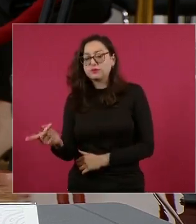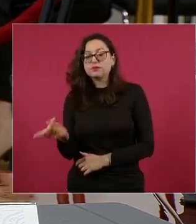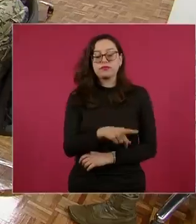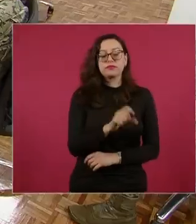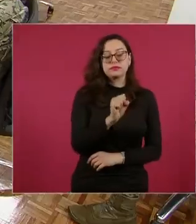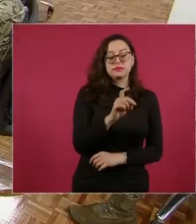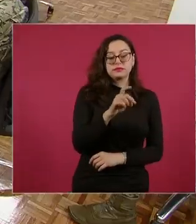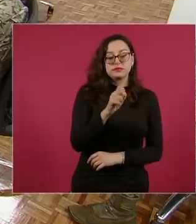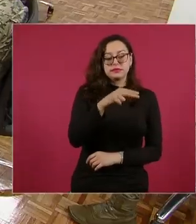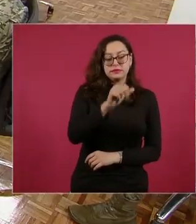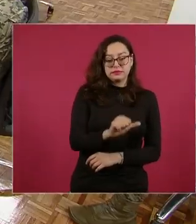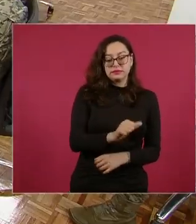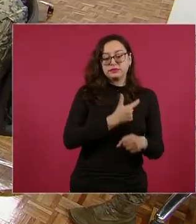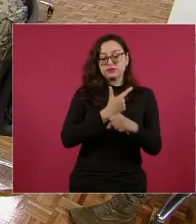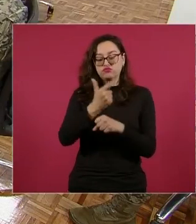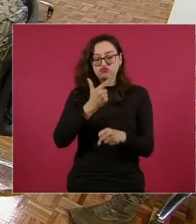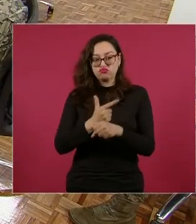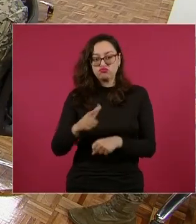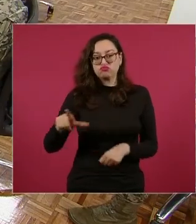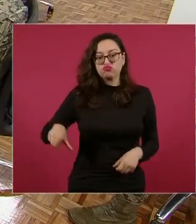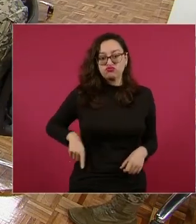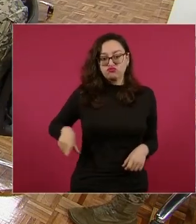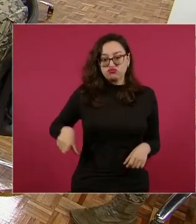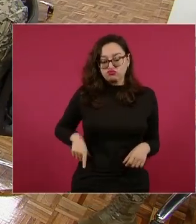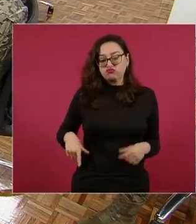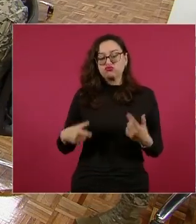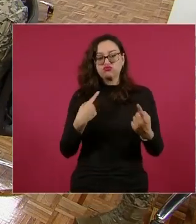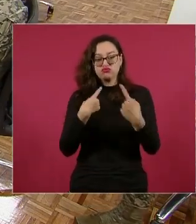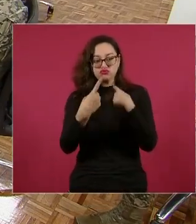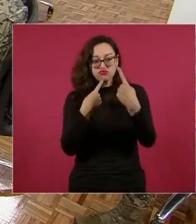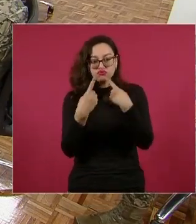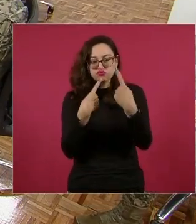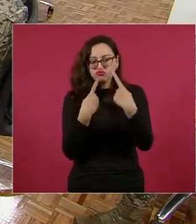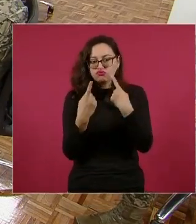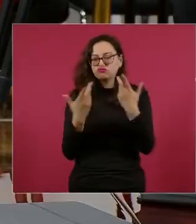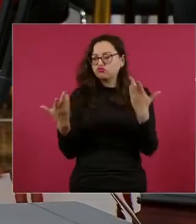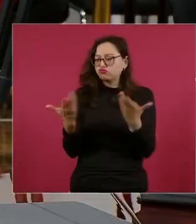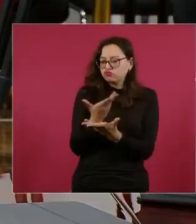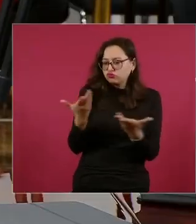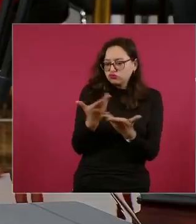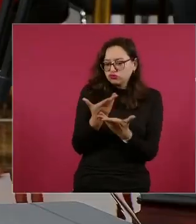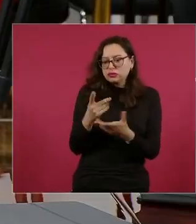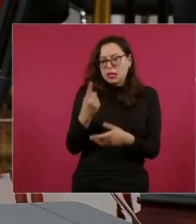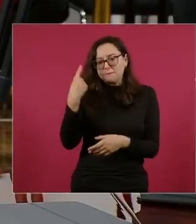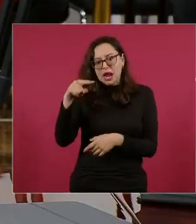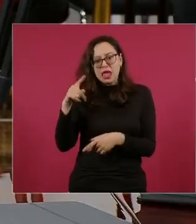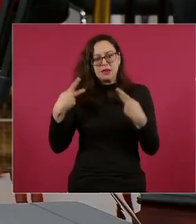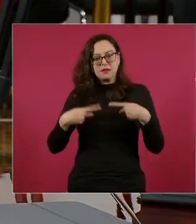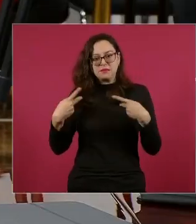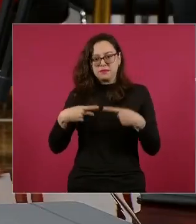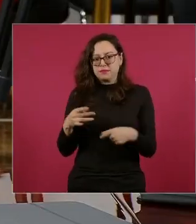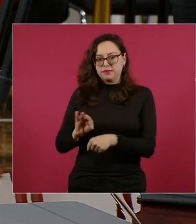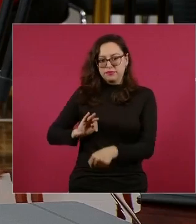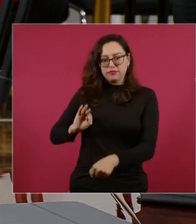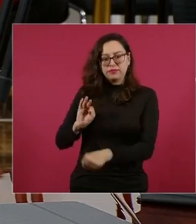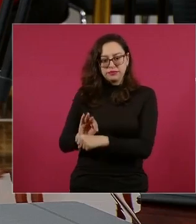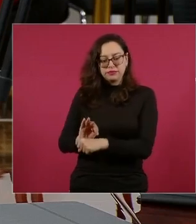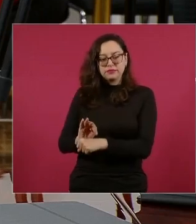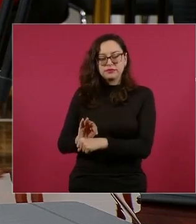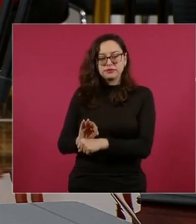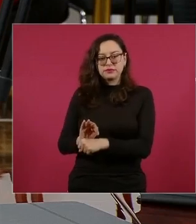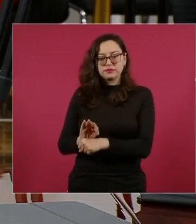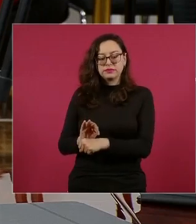como el gobierno de Guatemala, sean, digamos, ya tratando de darle toda la seguridad a estas comunidades. Y la